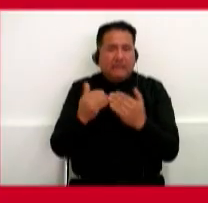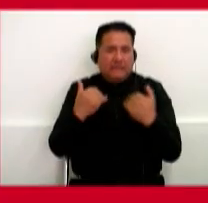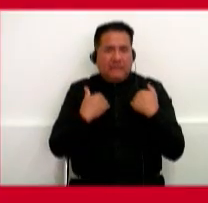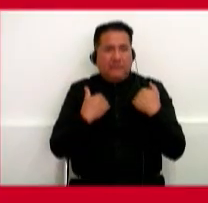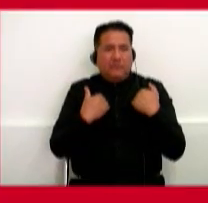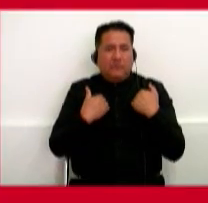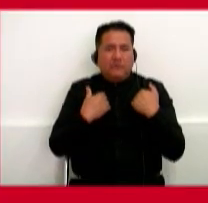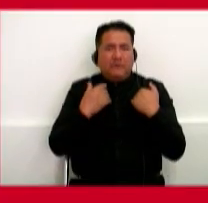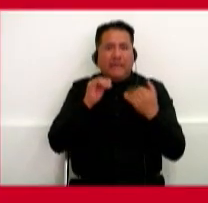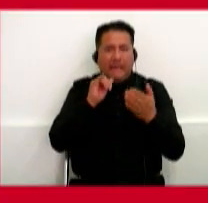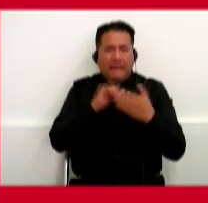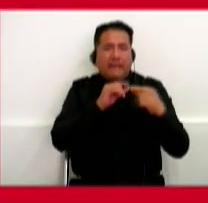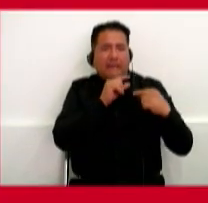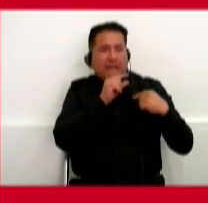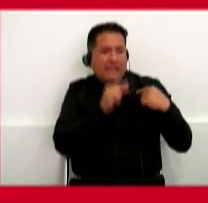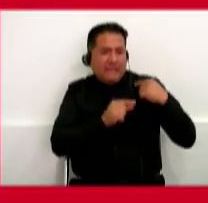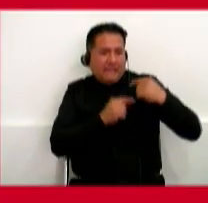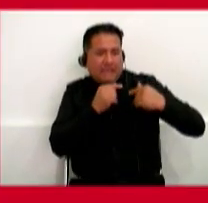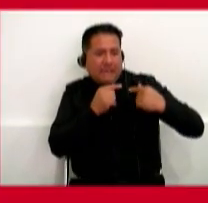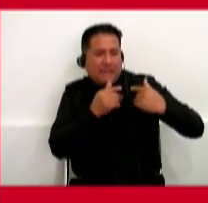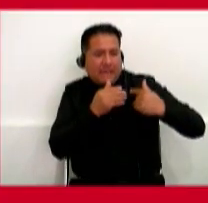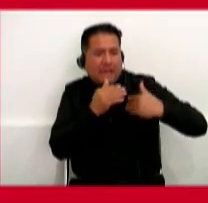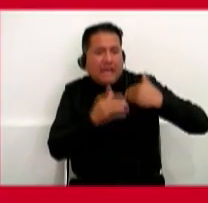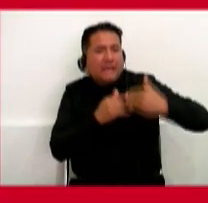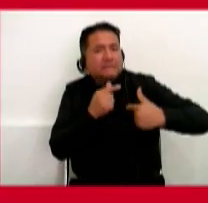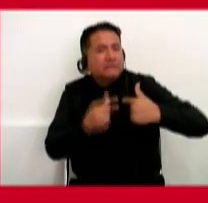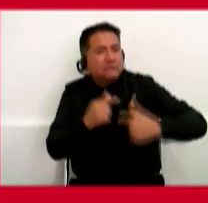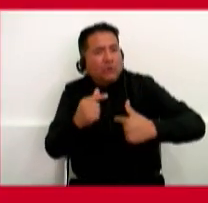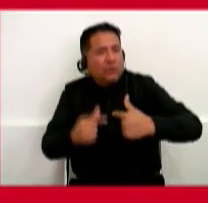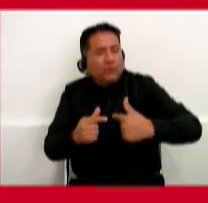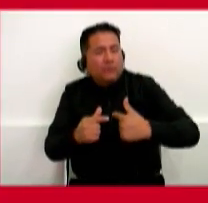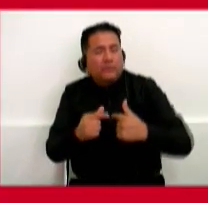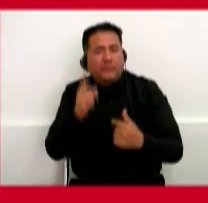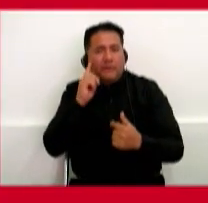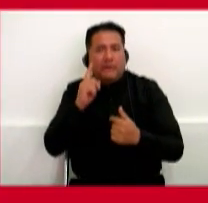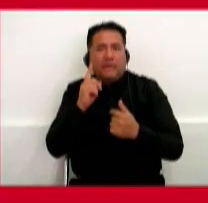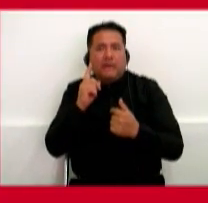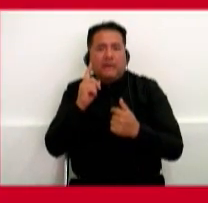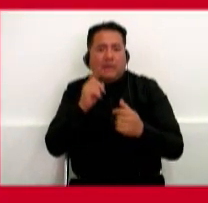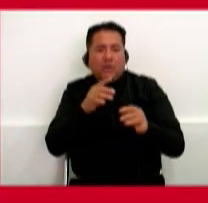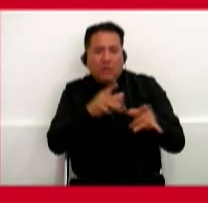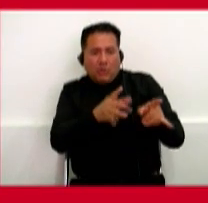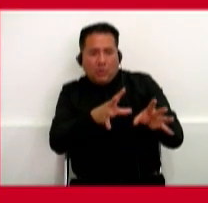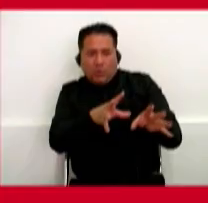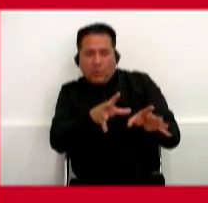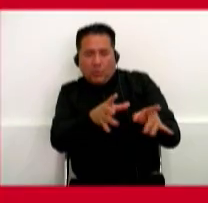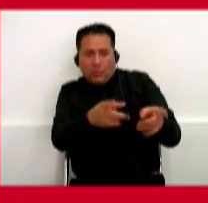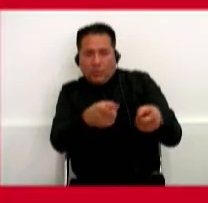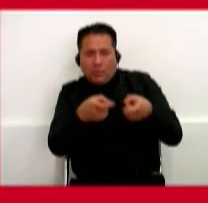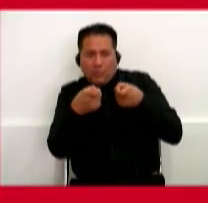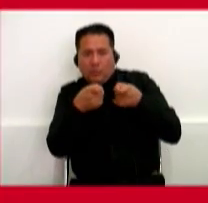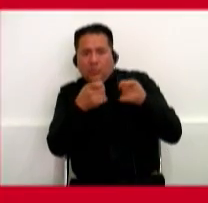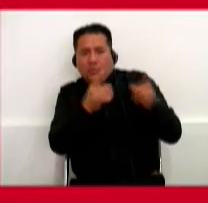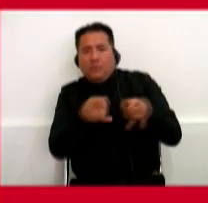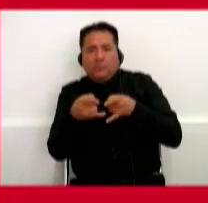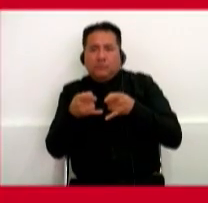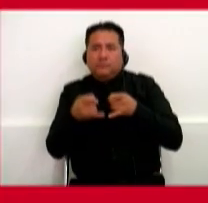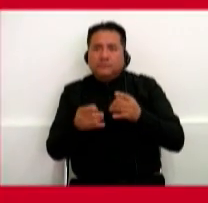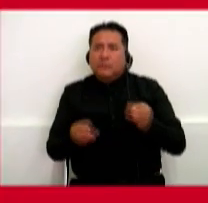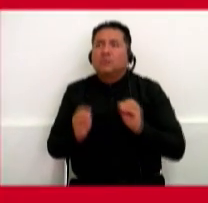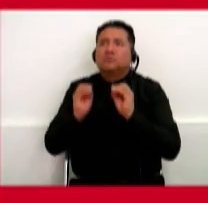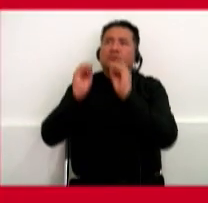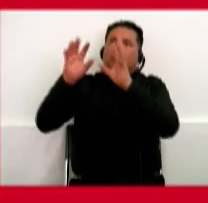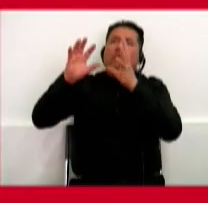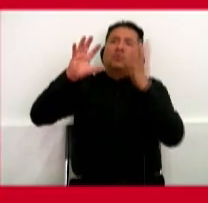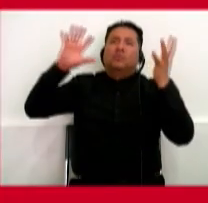flota. Nosotros tomamos una copia de la data en tiempo real y lo ponemos en la nube para que esté habilitado para nuestro sistema. Y